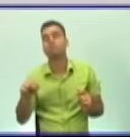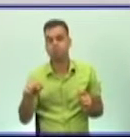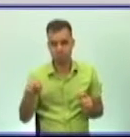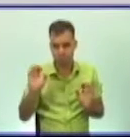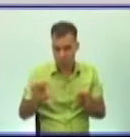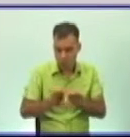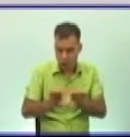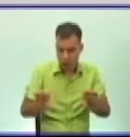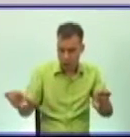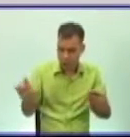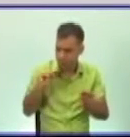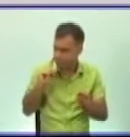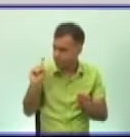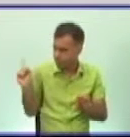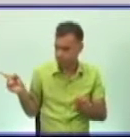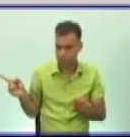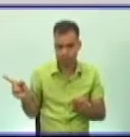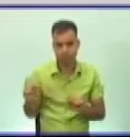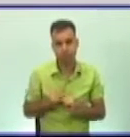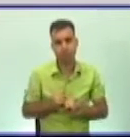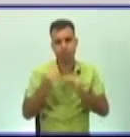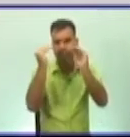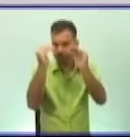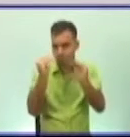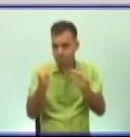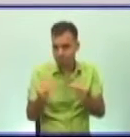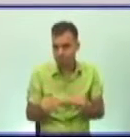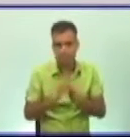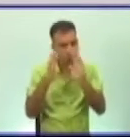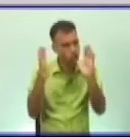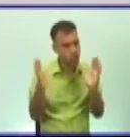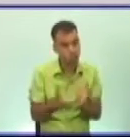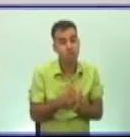estructura. Es decir, que nos parece que era